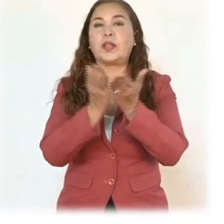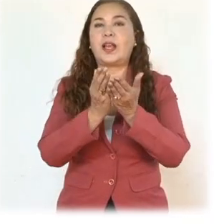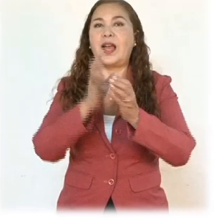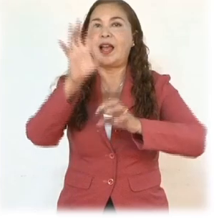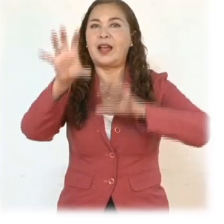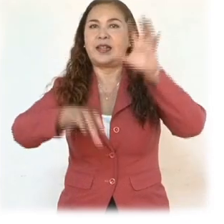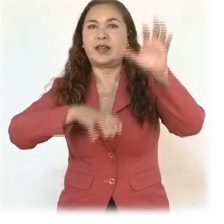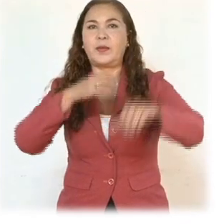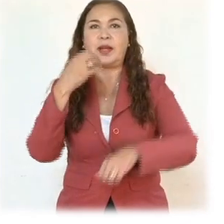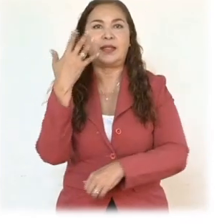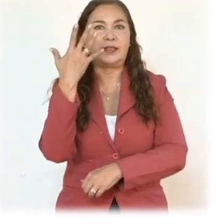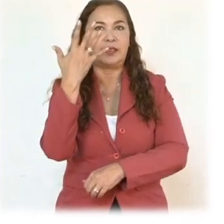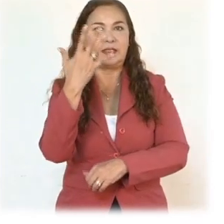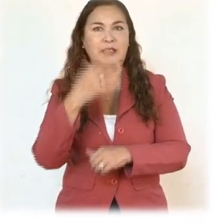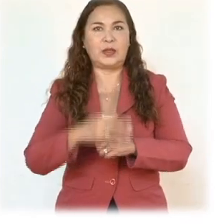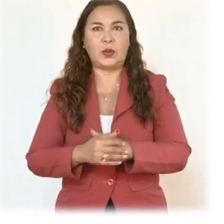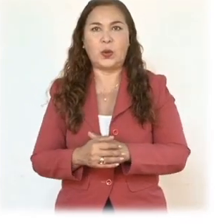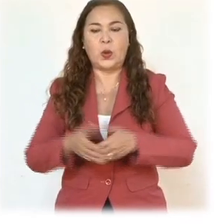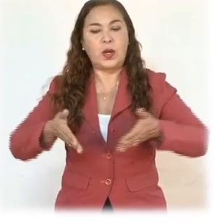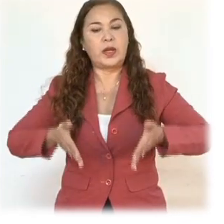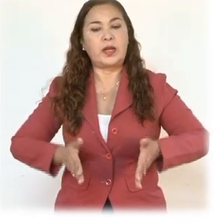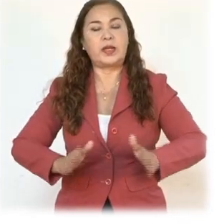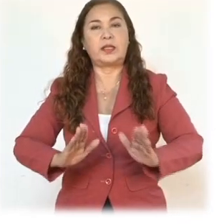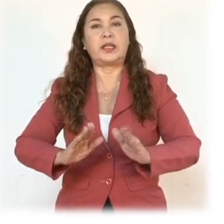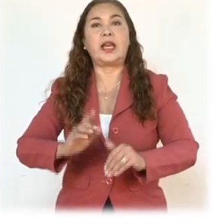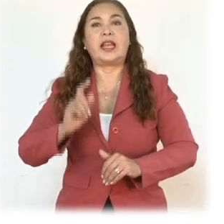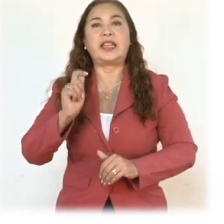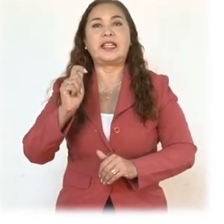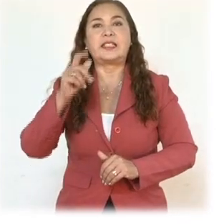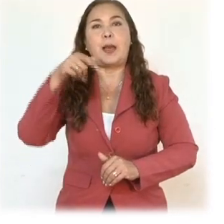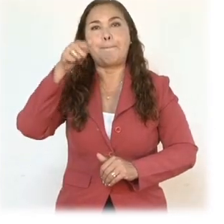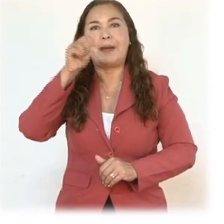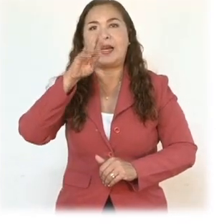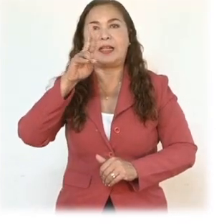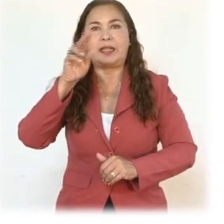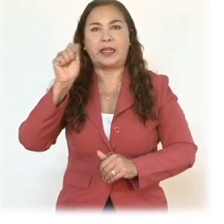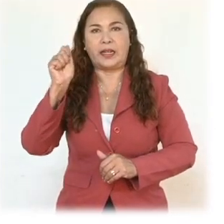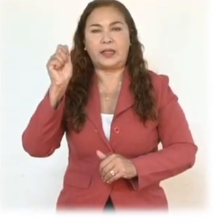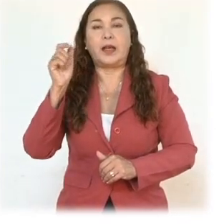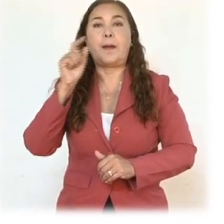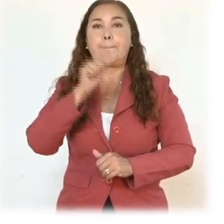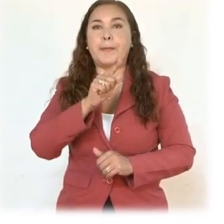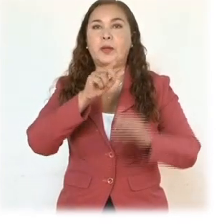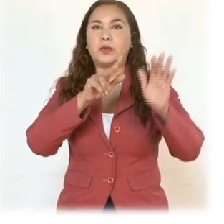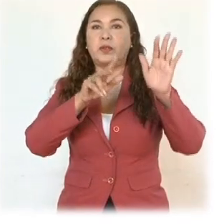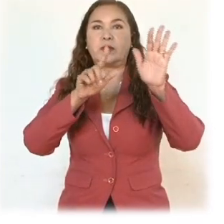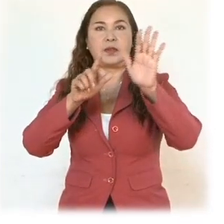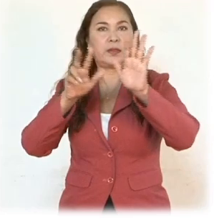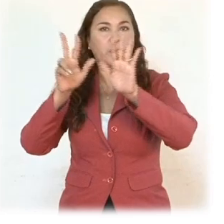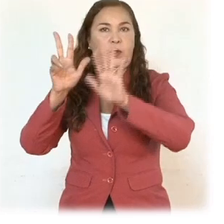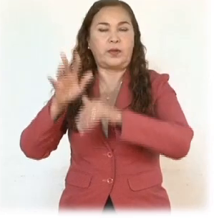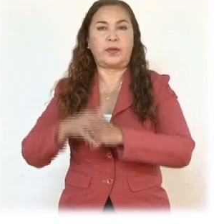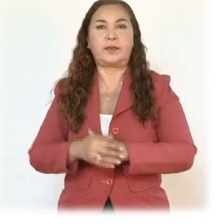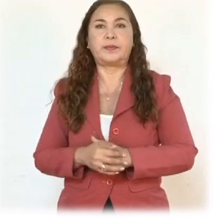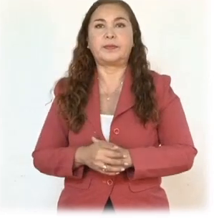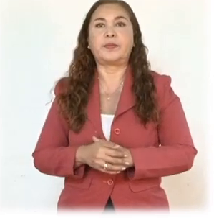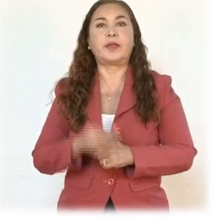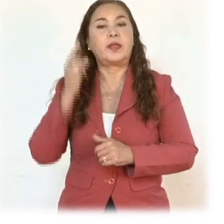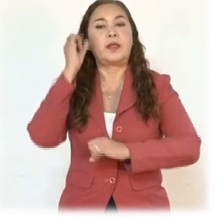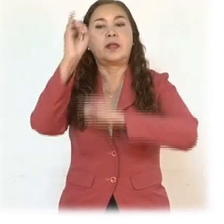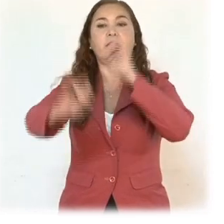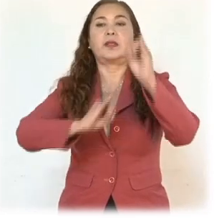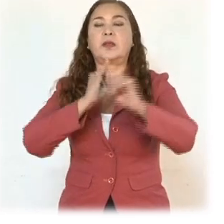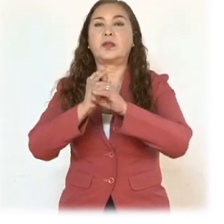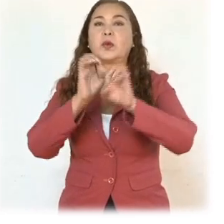animales día 5 natalicio de Teresa de la Parra 1889 Día